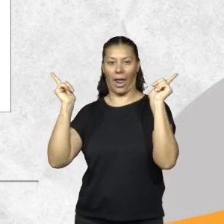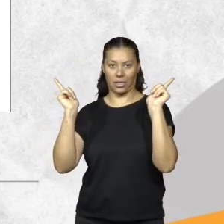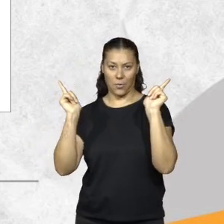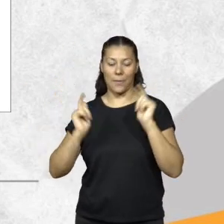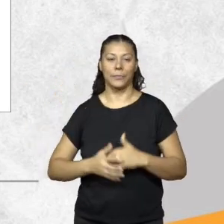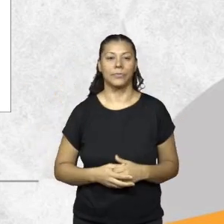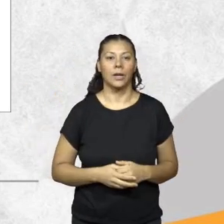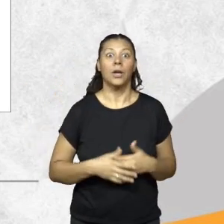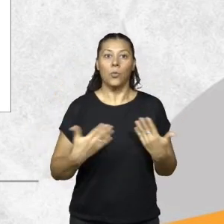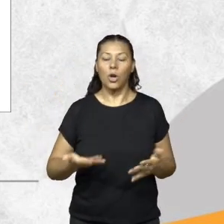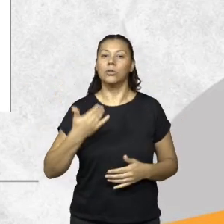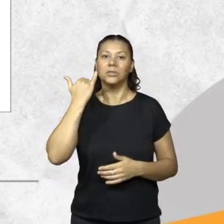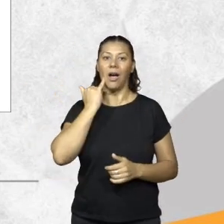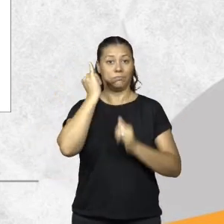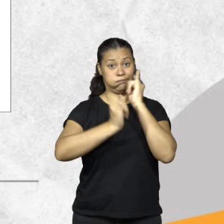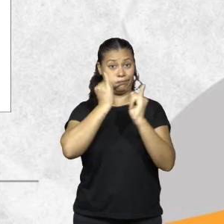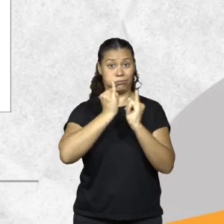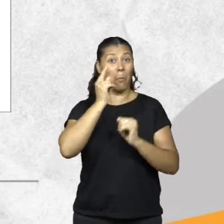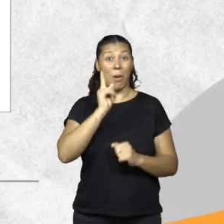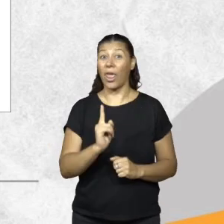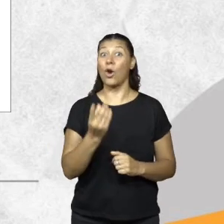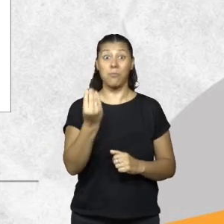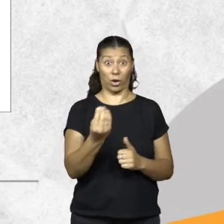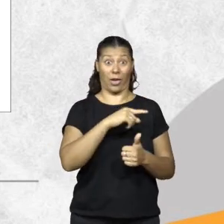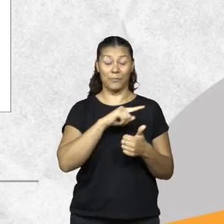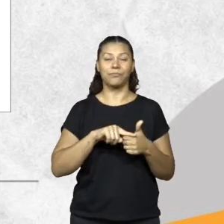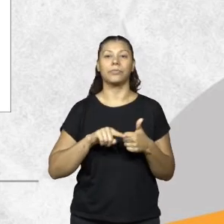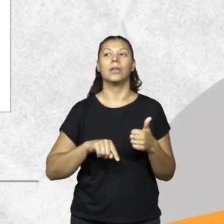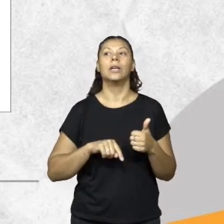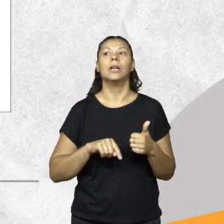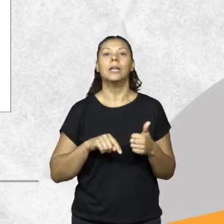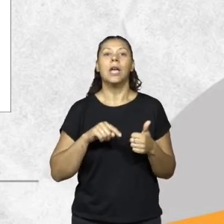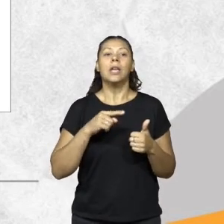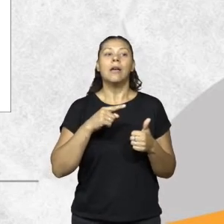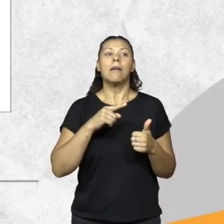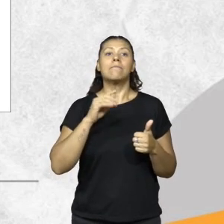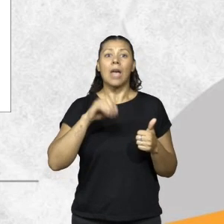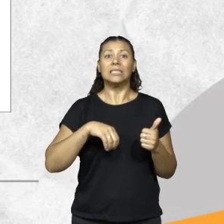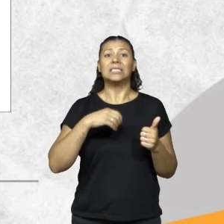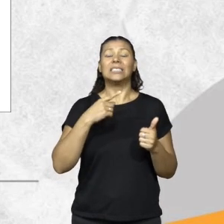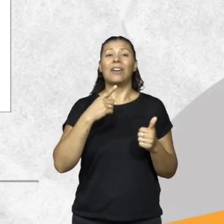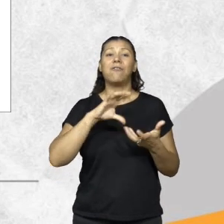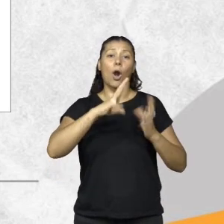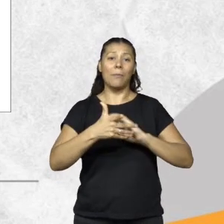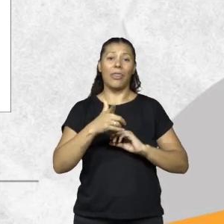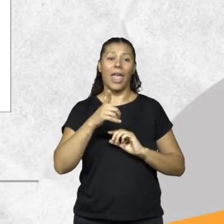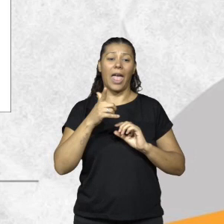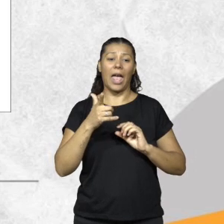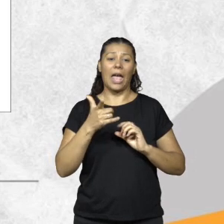Bueno, entonces ya les hablé del peligro que representan para nosotros y cuáles serían esas vías de intoxicación. Muy